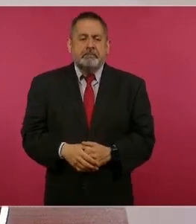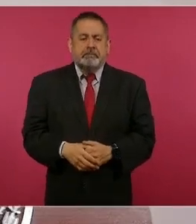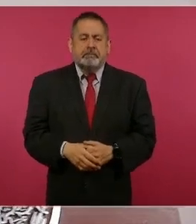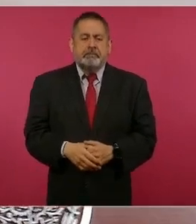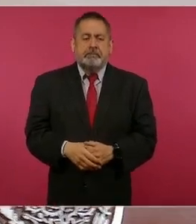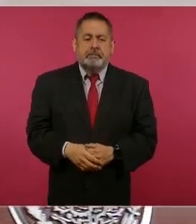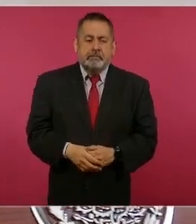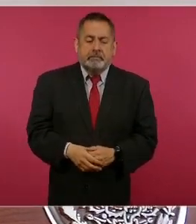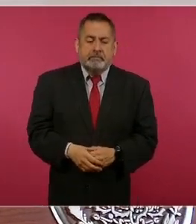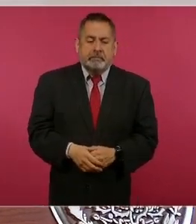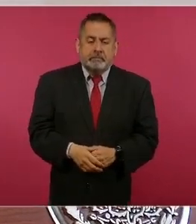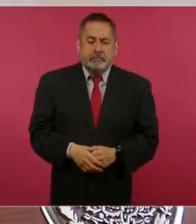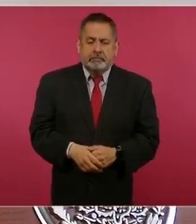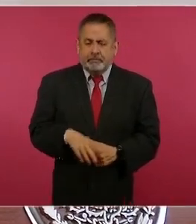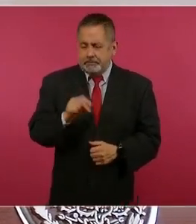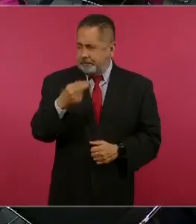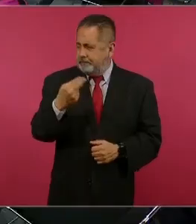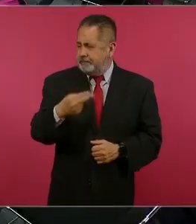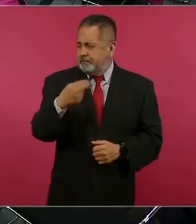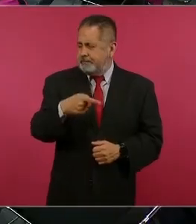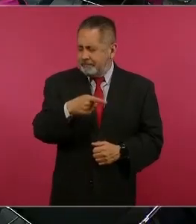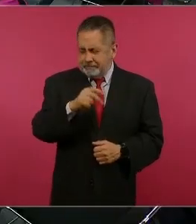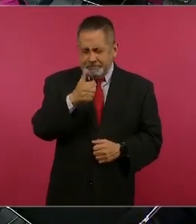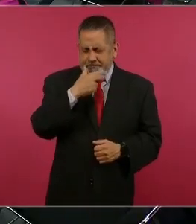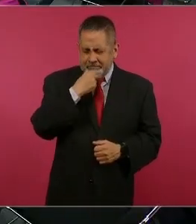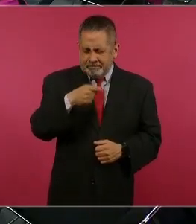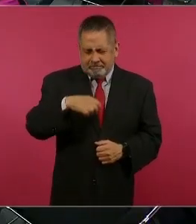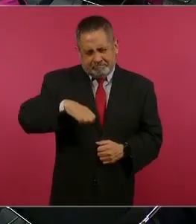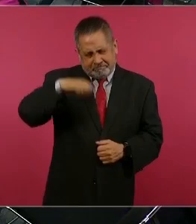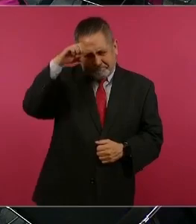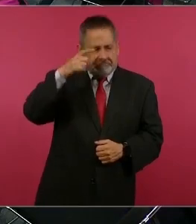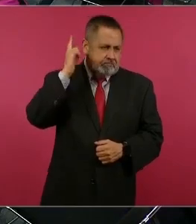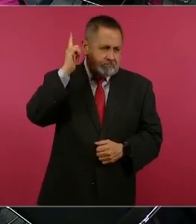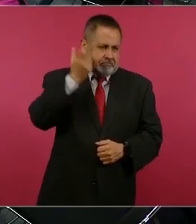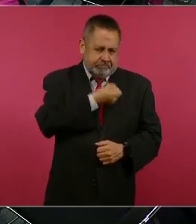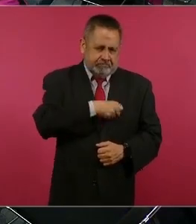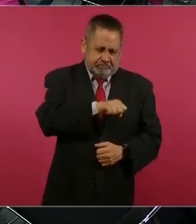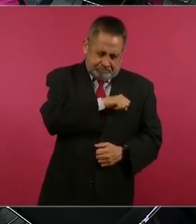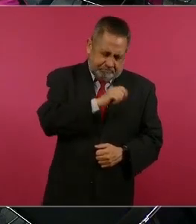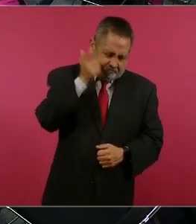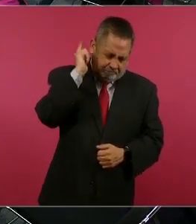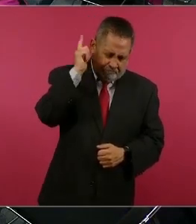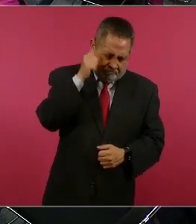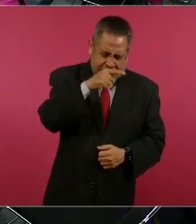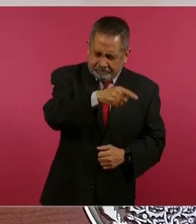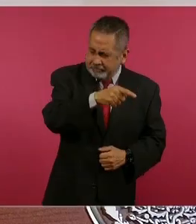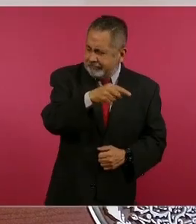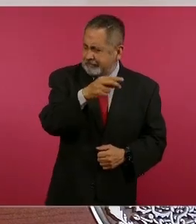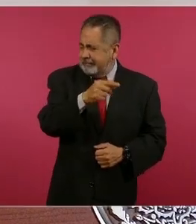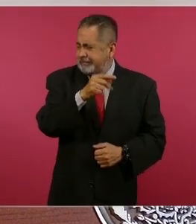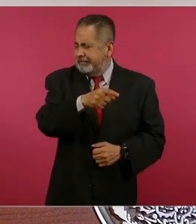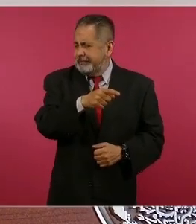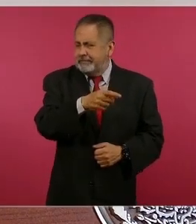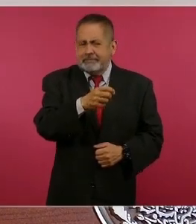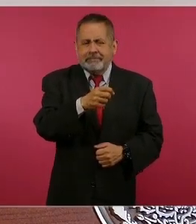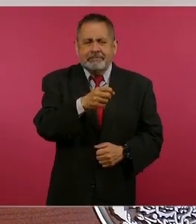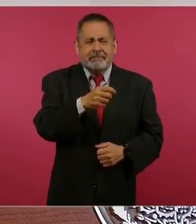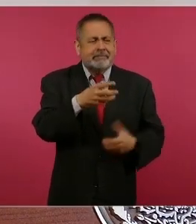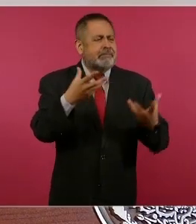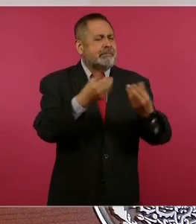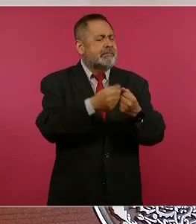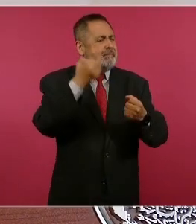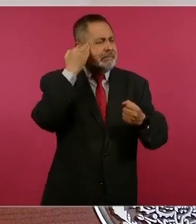¿Cómo se llama? Ya debe estar grande y ojalá esté bien de salud, que fue de comunicación con